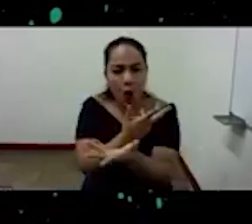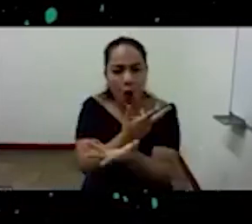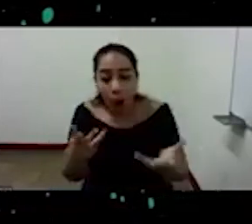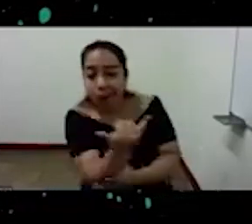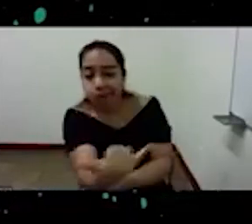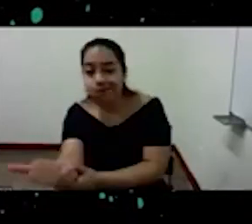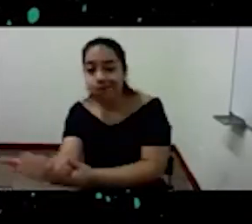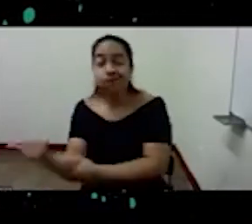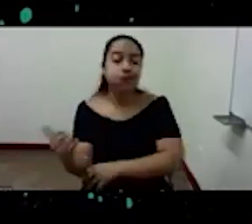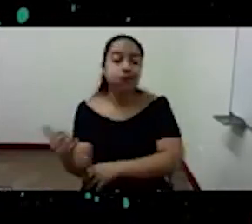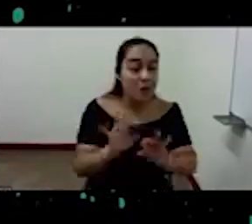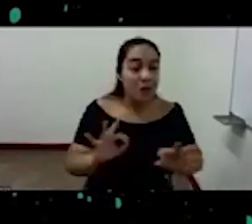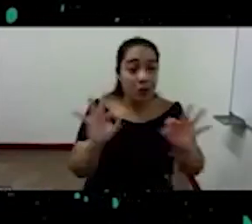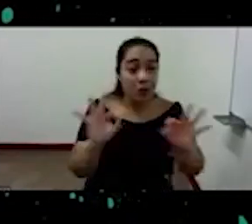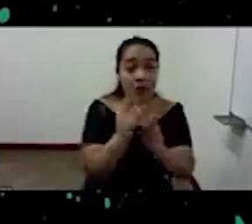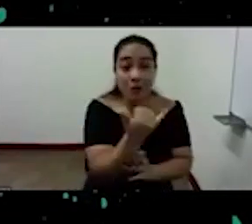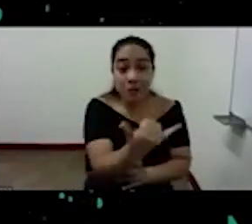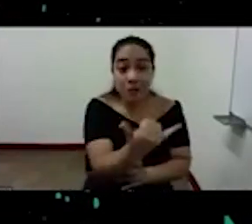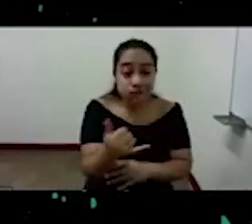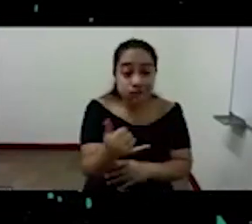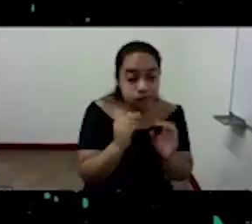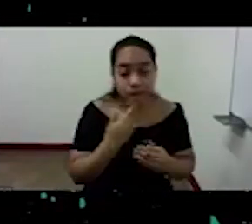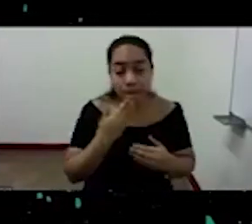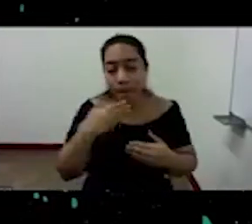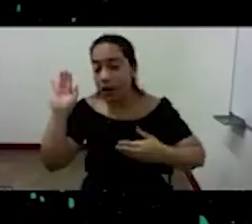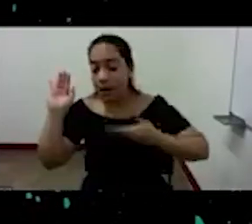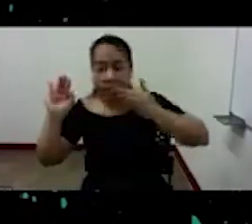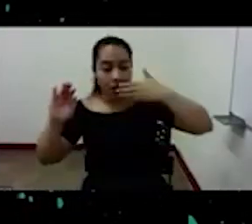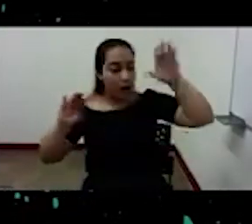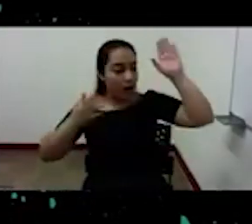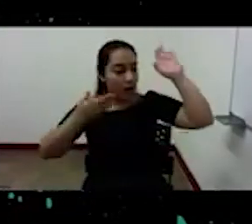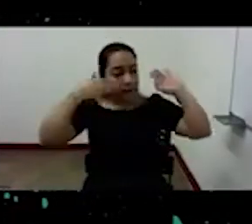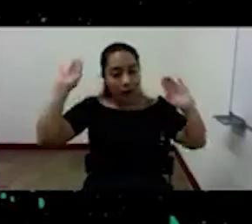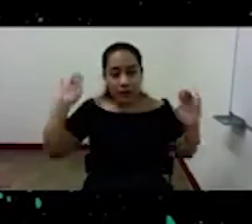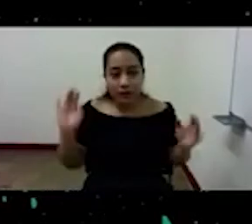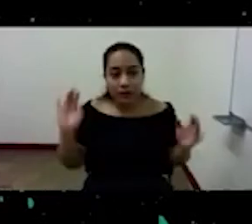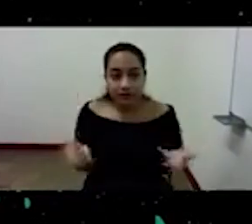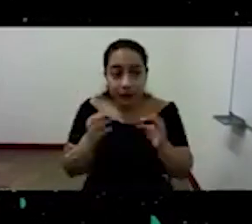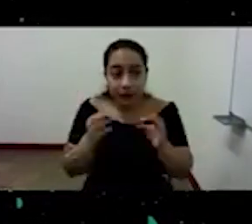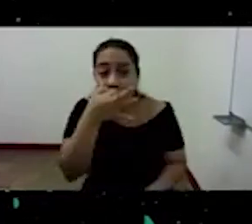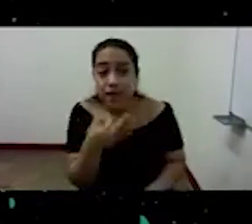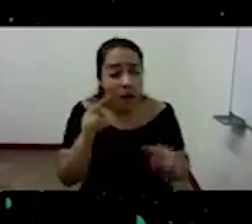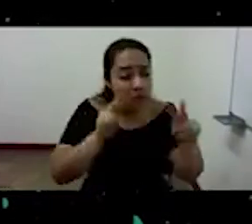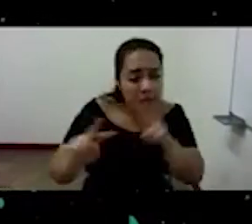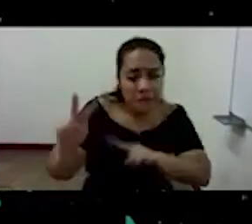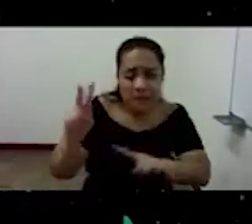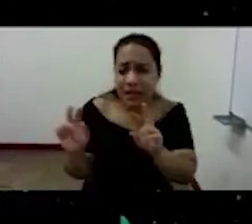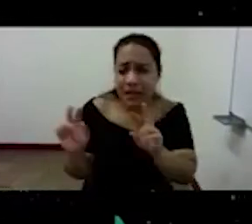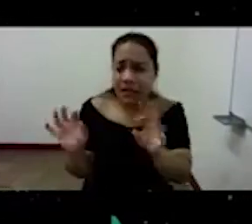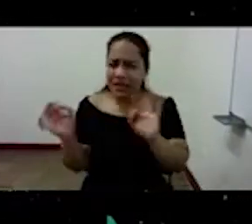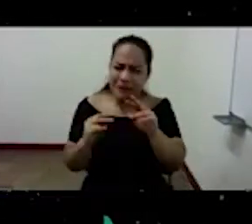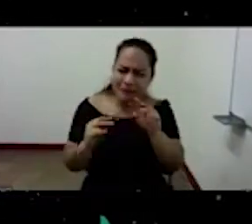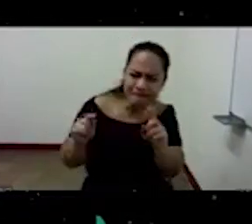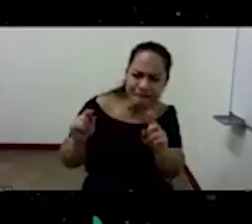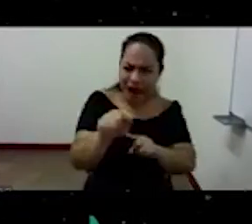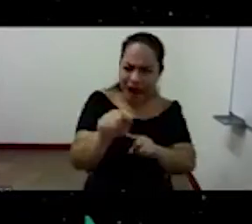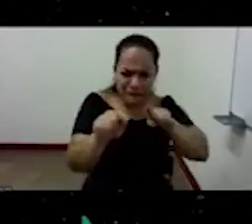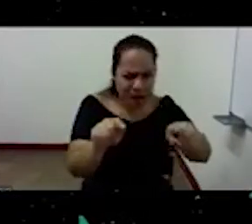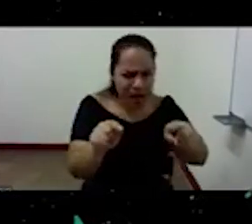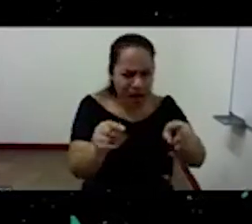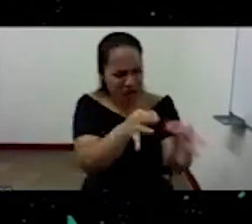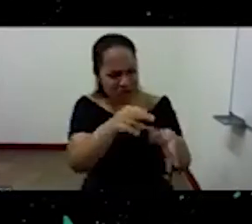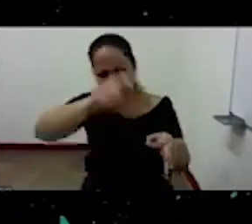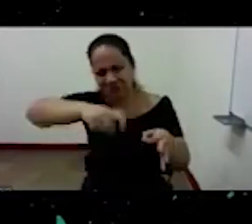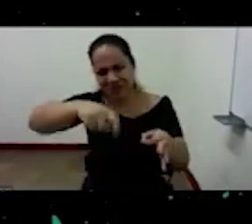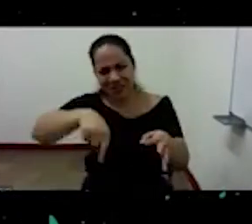realmente importantes pasan, por una verdad evidente que no requeriría ser señalada ni explicada